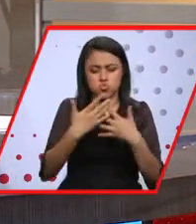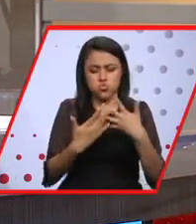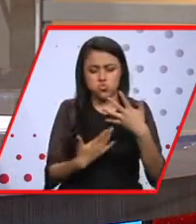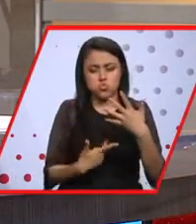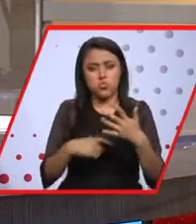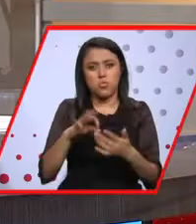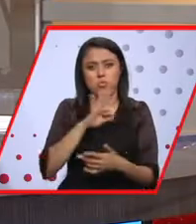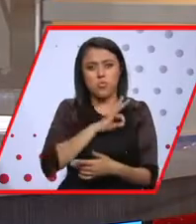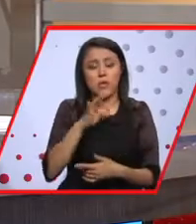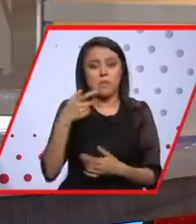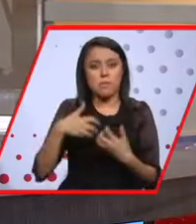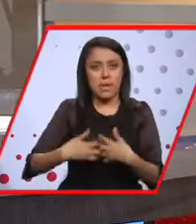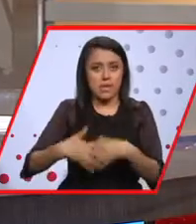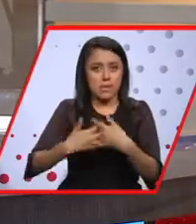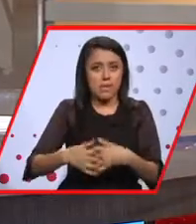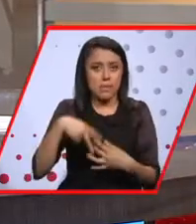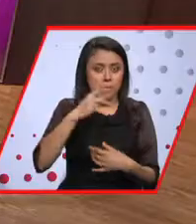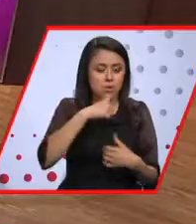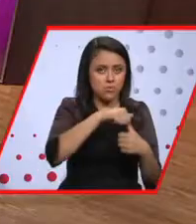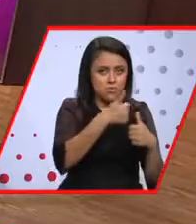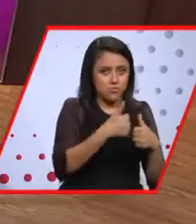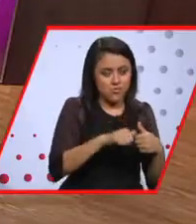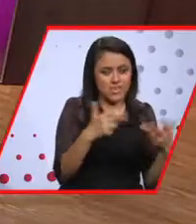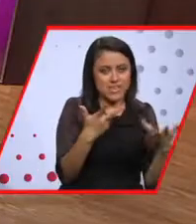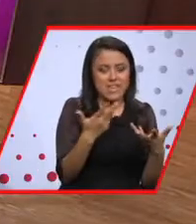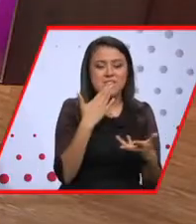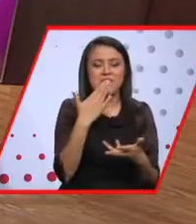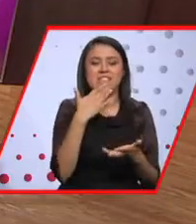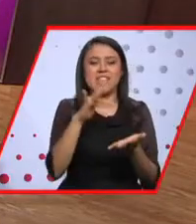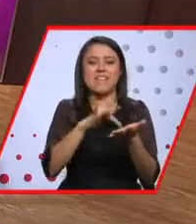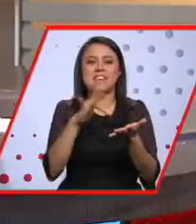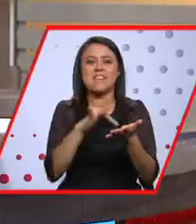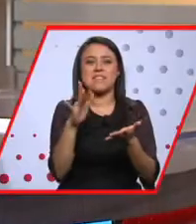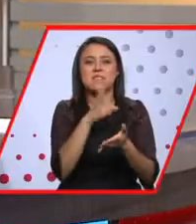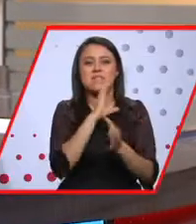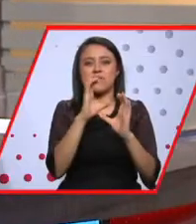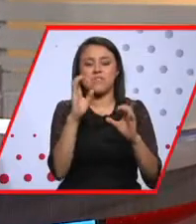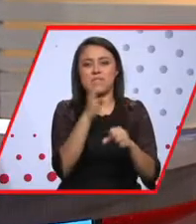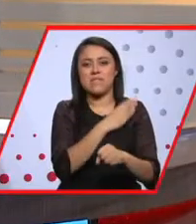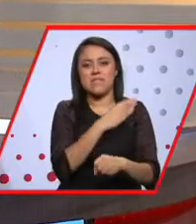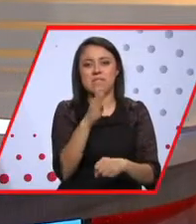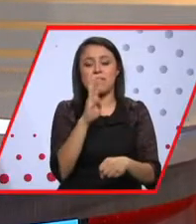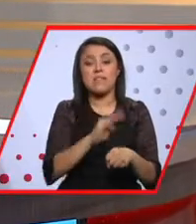hace maquinaria, pero este tiene su magia. Gracias, Calle, pórtate bien. Jefe. Vamos, a nombre de todo